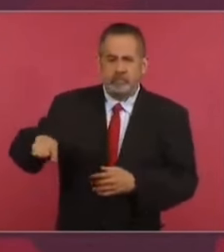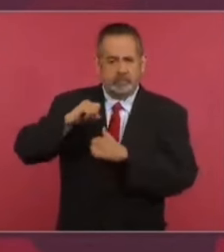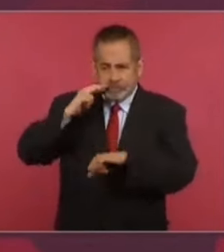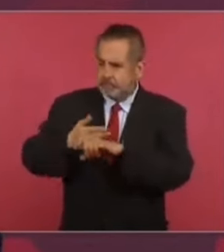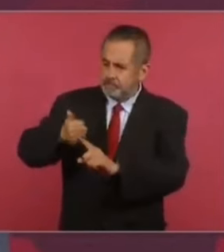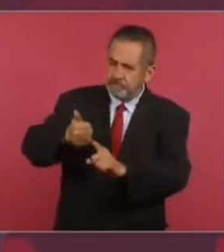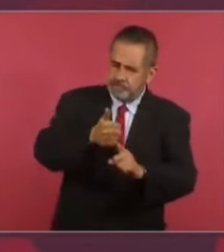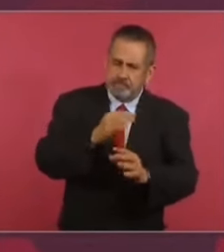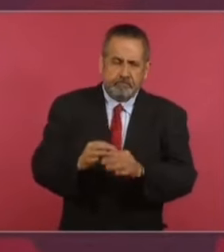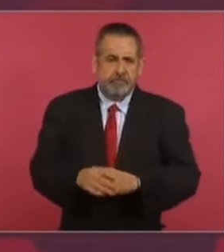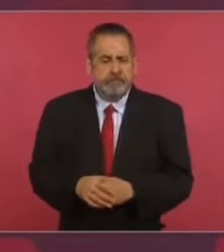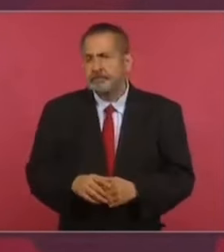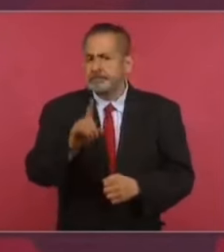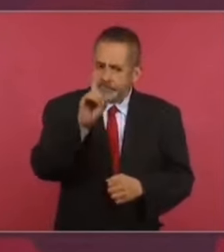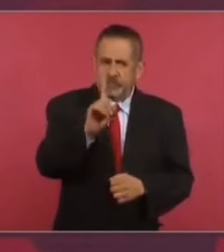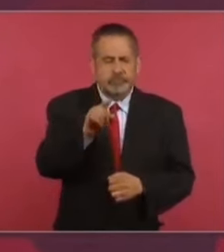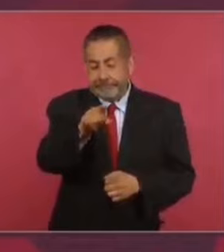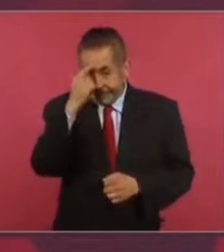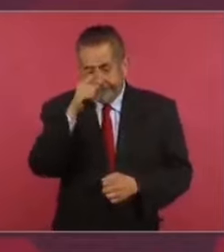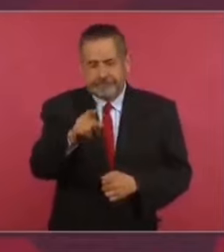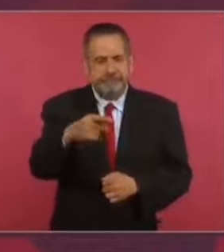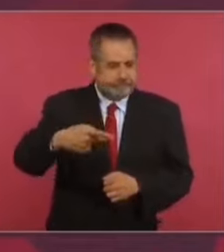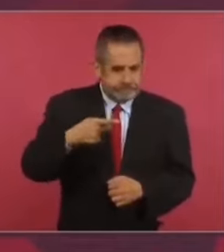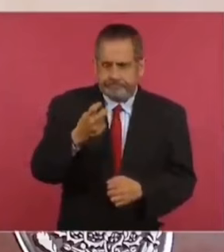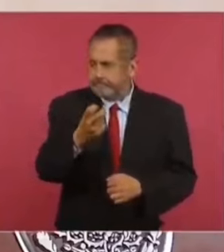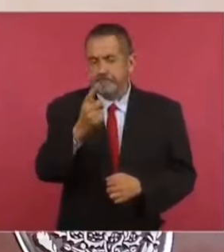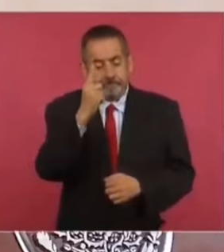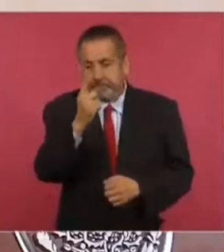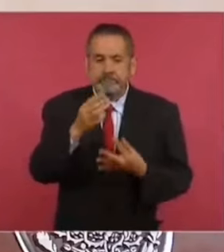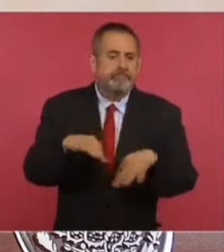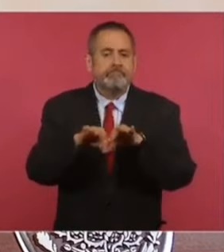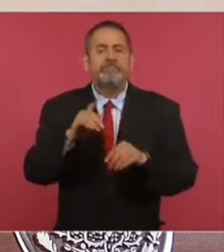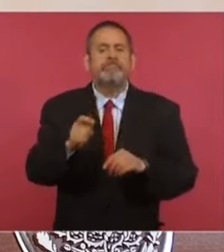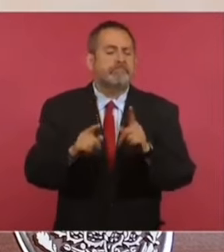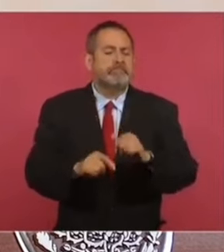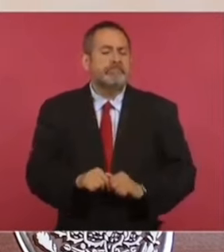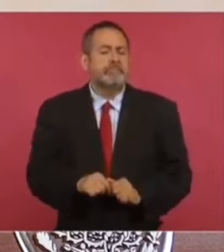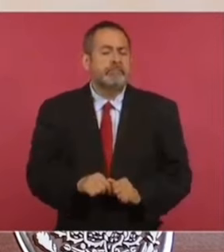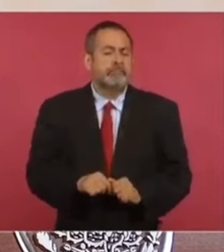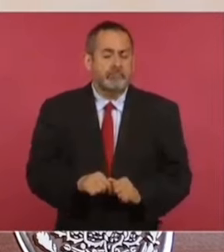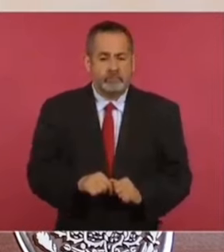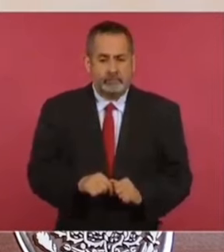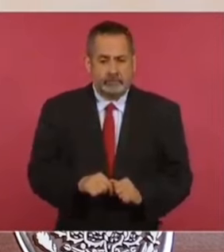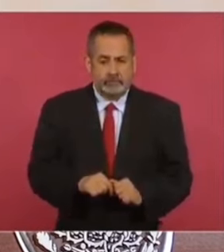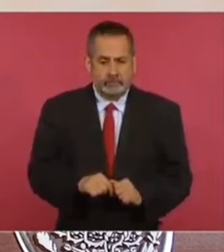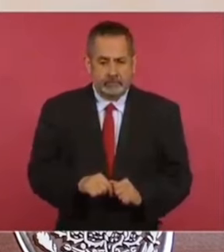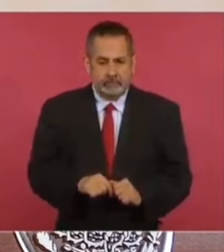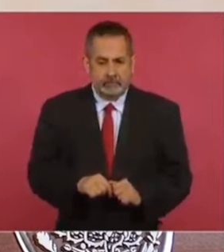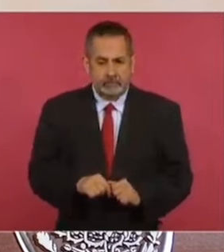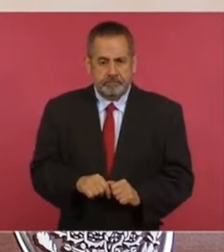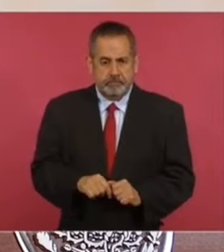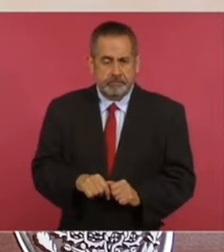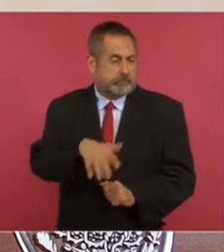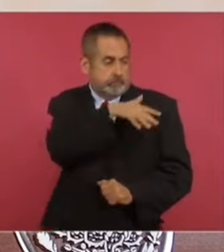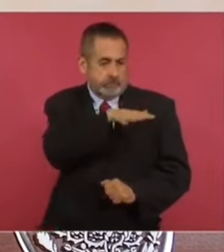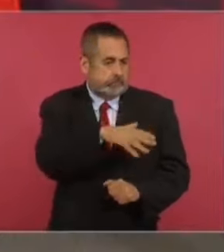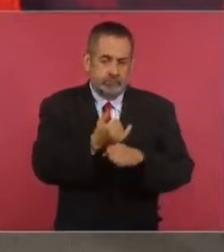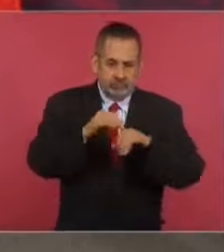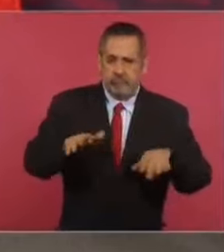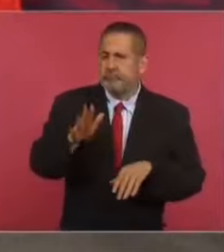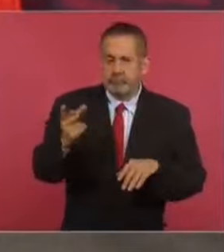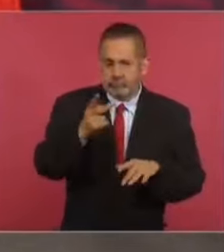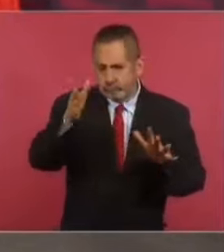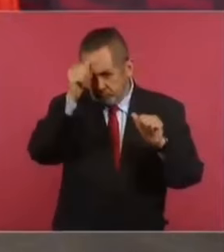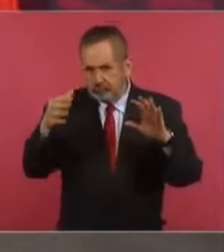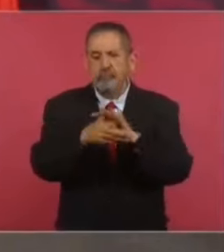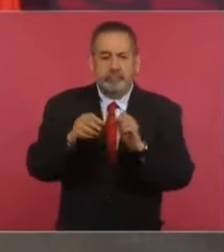tareas. Es importante, ahora que me preguntan esto, lo que dio a conocer el general, que es un acuerdo con